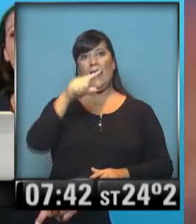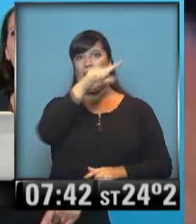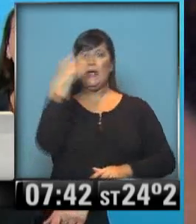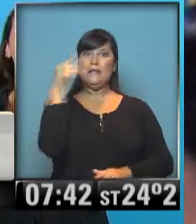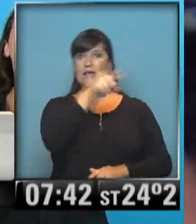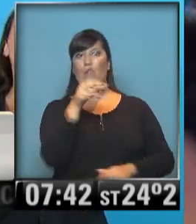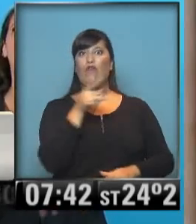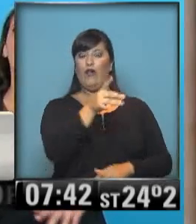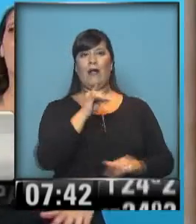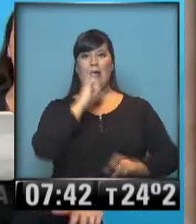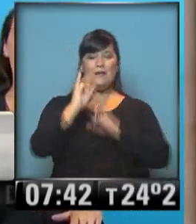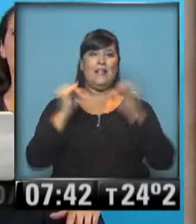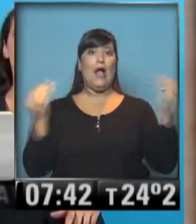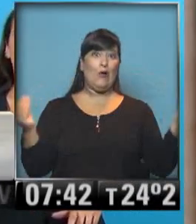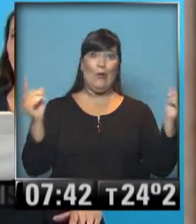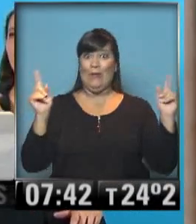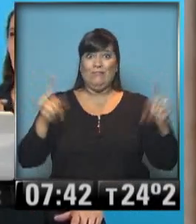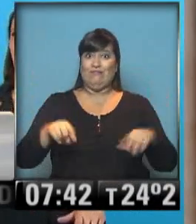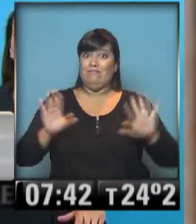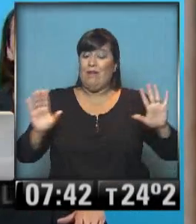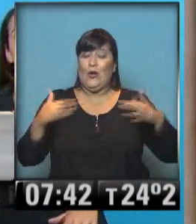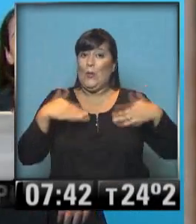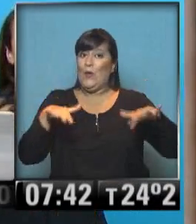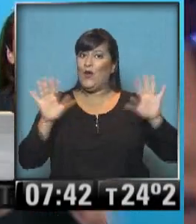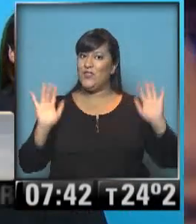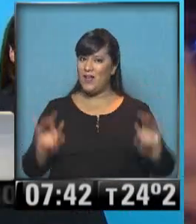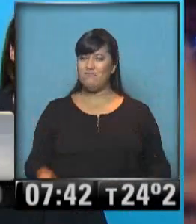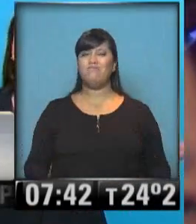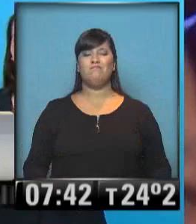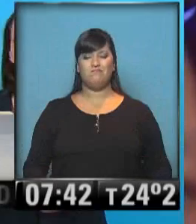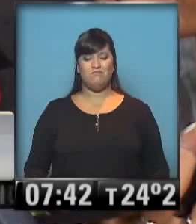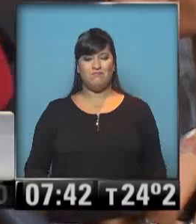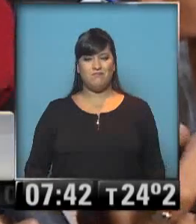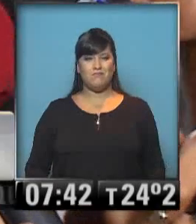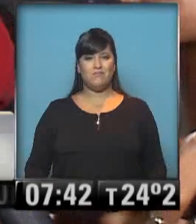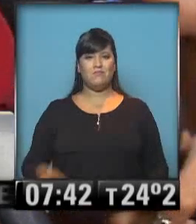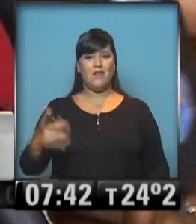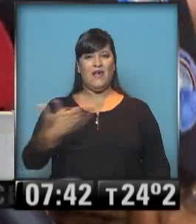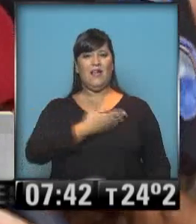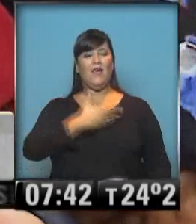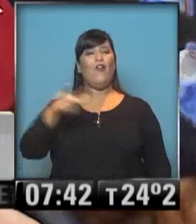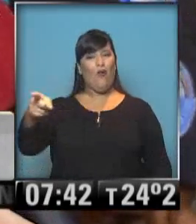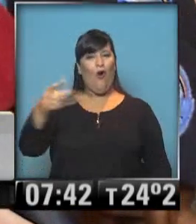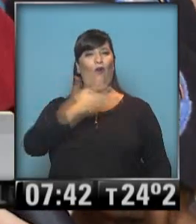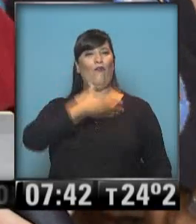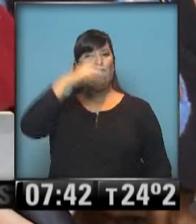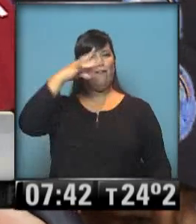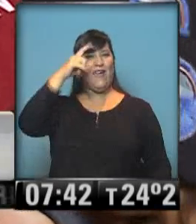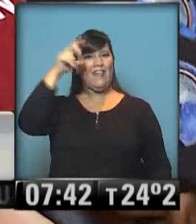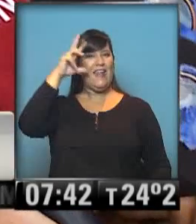cómo lo van a explicar Pero no importa Federico estu ocurrente no estu bien con la